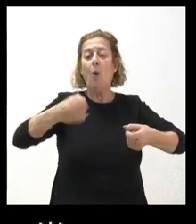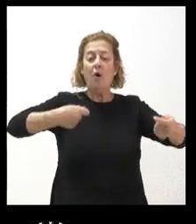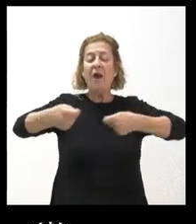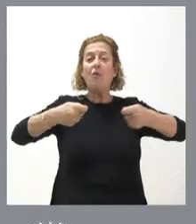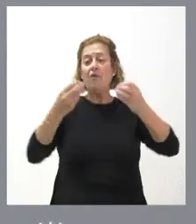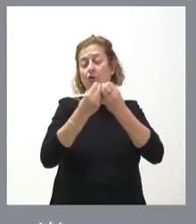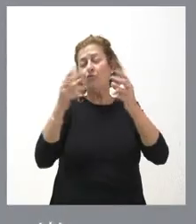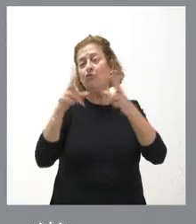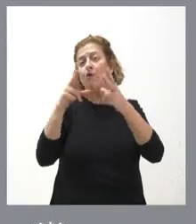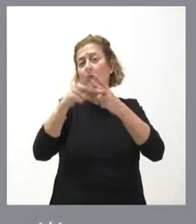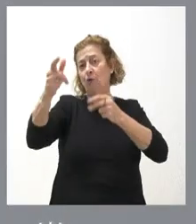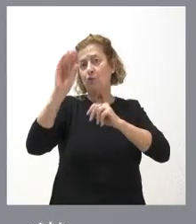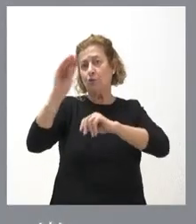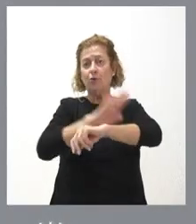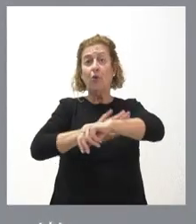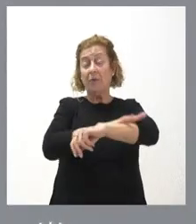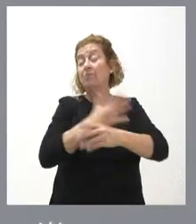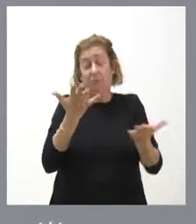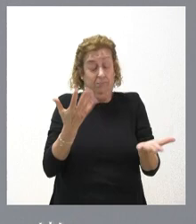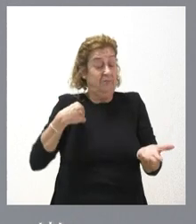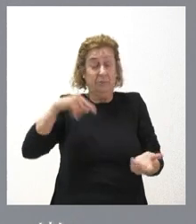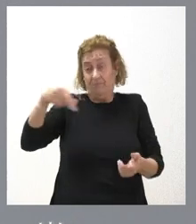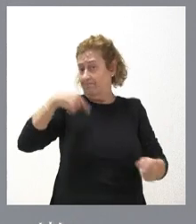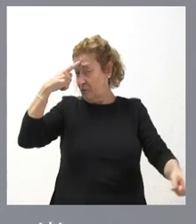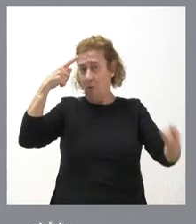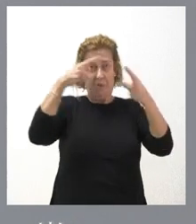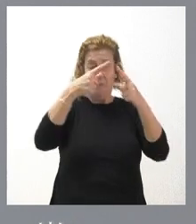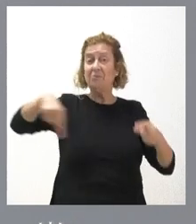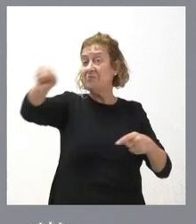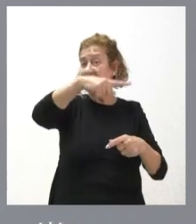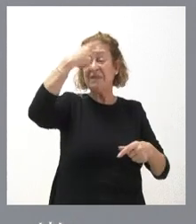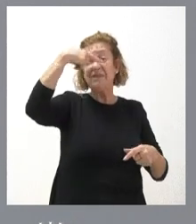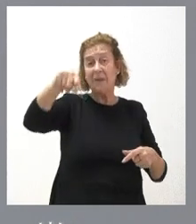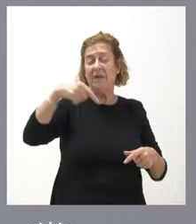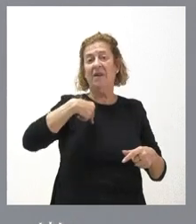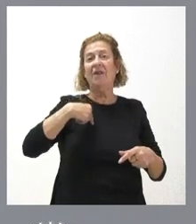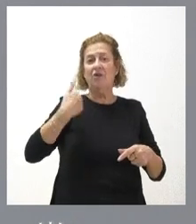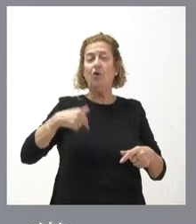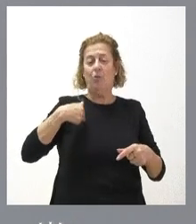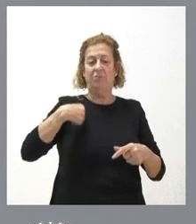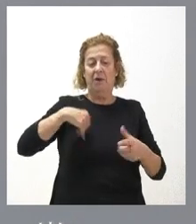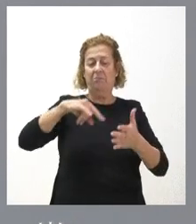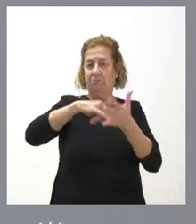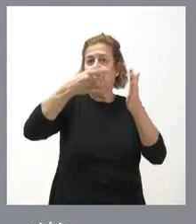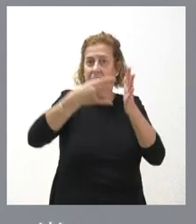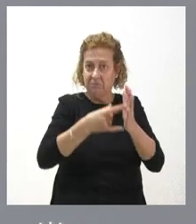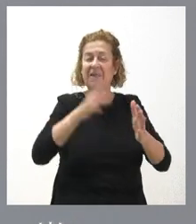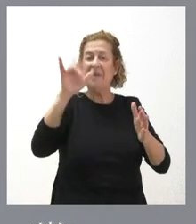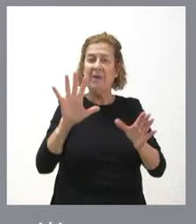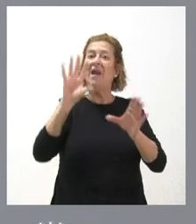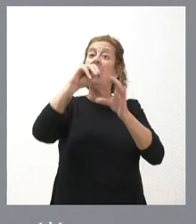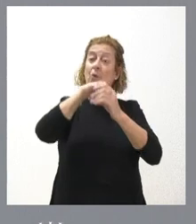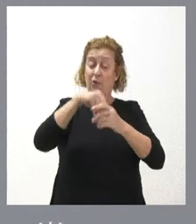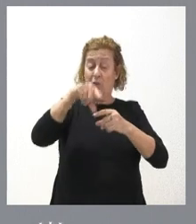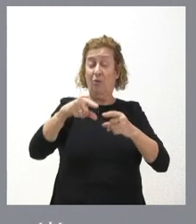gobierno Pues ese es Nuestro objetivo eh saben ustedes que nos lo hemos planteado incluyendo también estas actuaciones